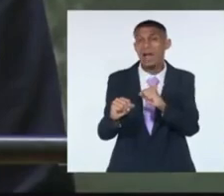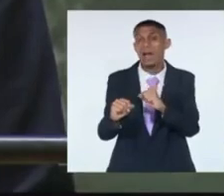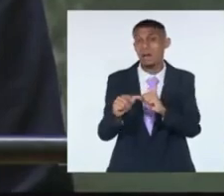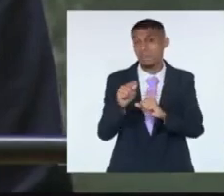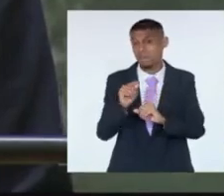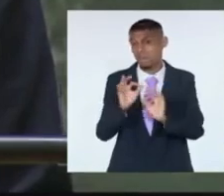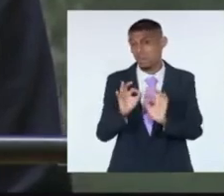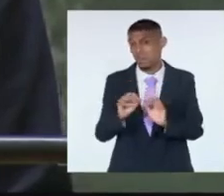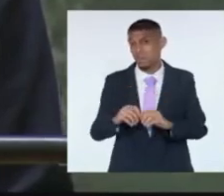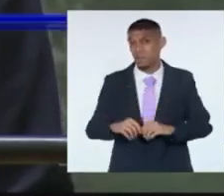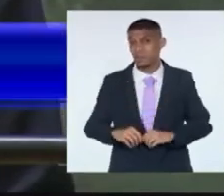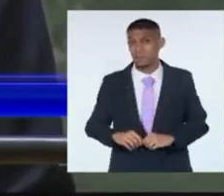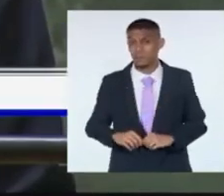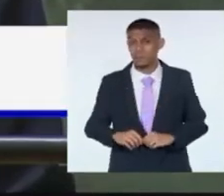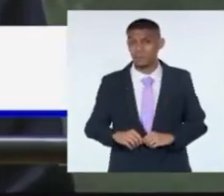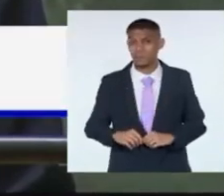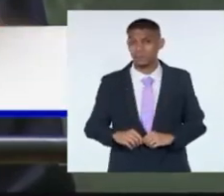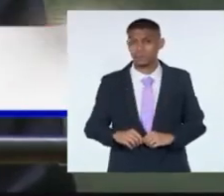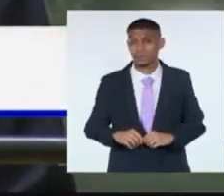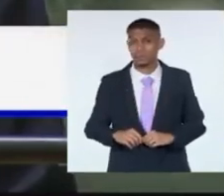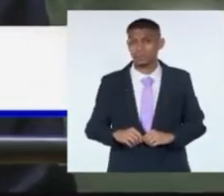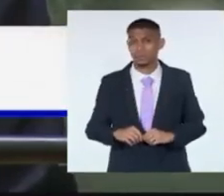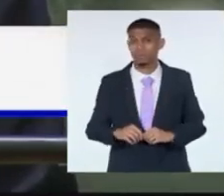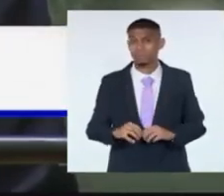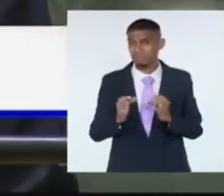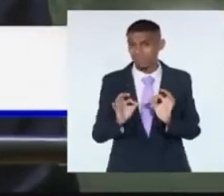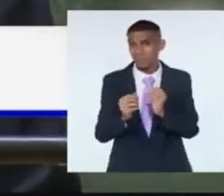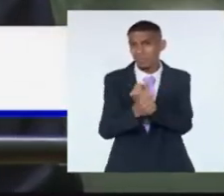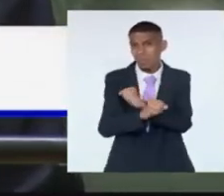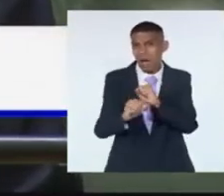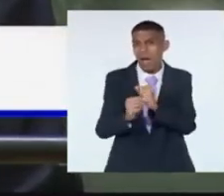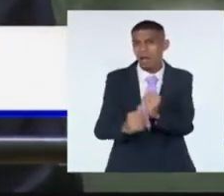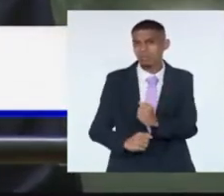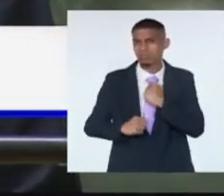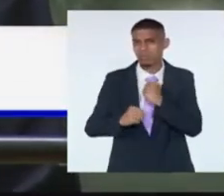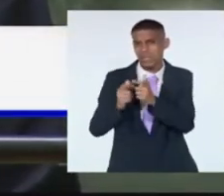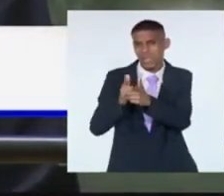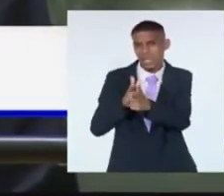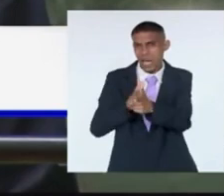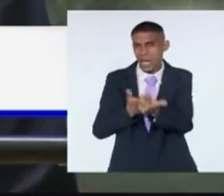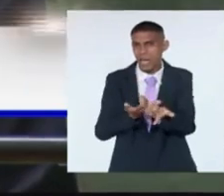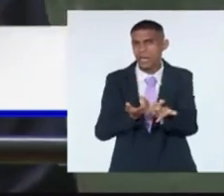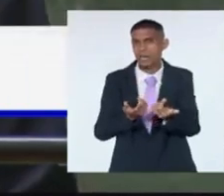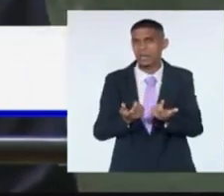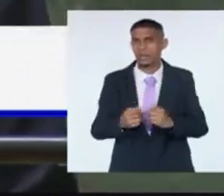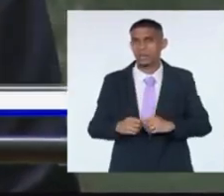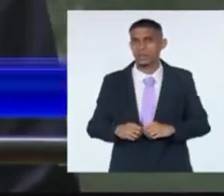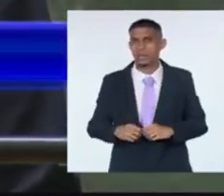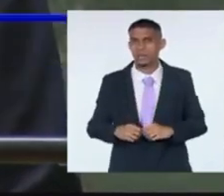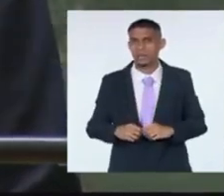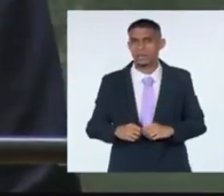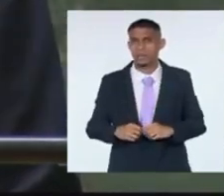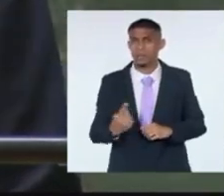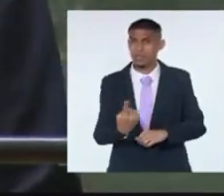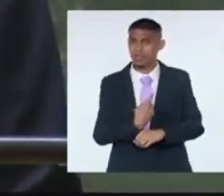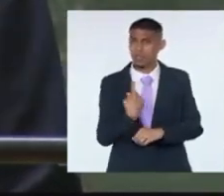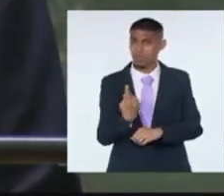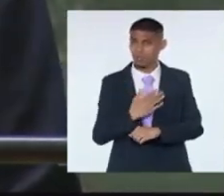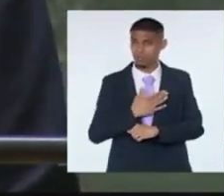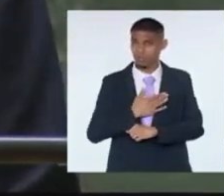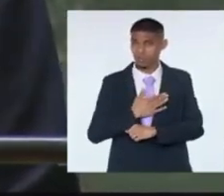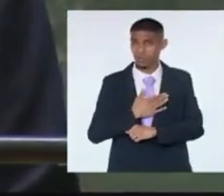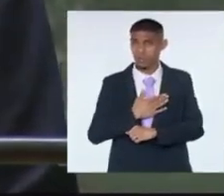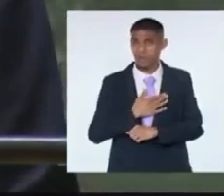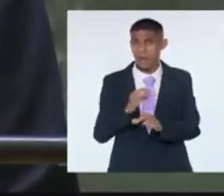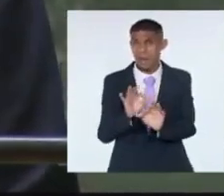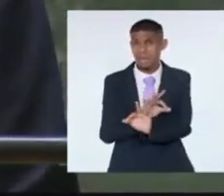como se suele como arma en Guerras en nuestra región y